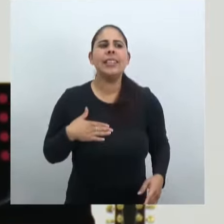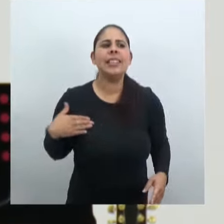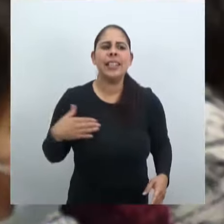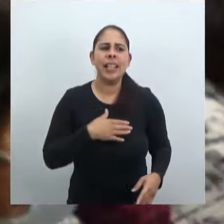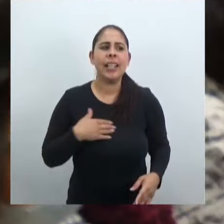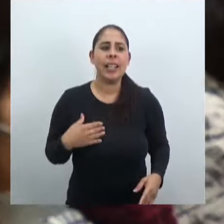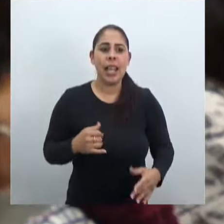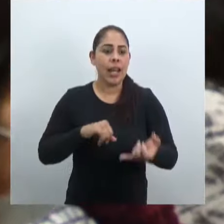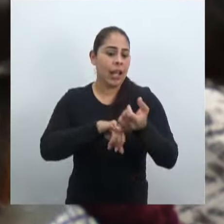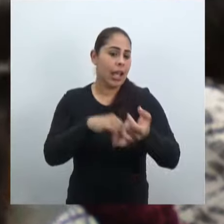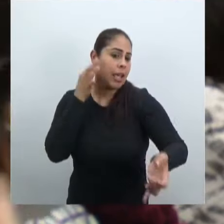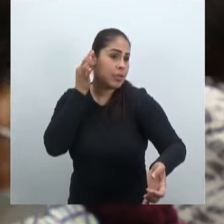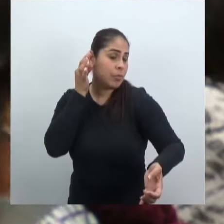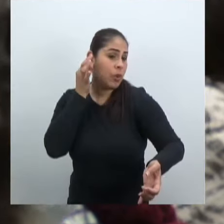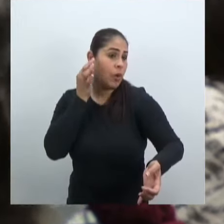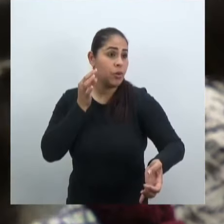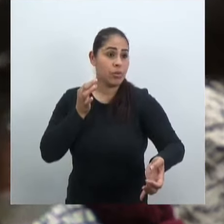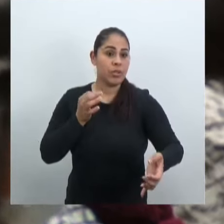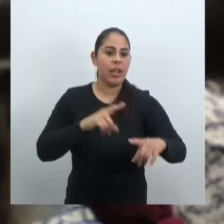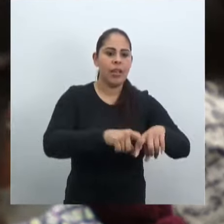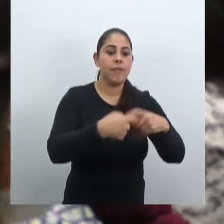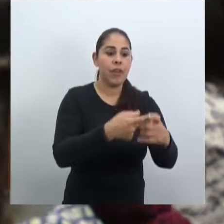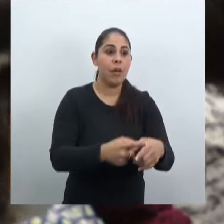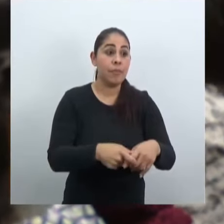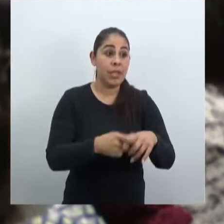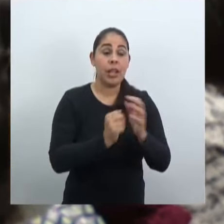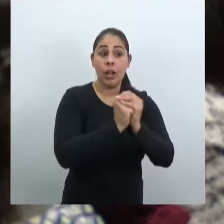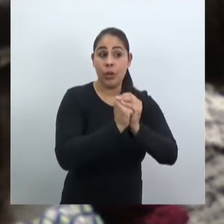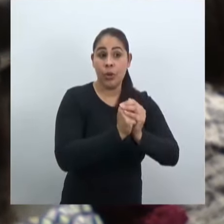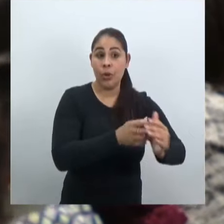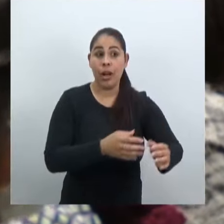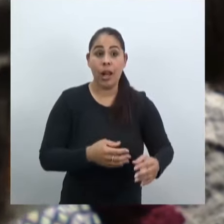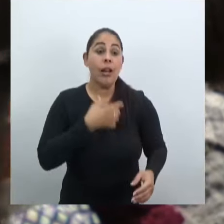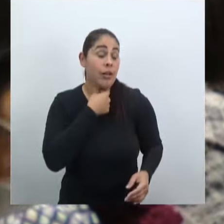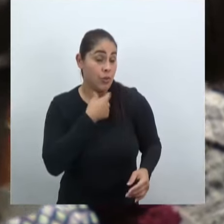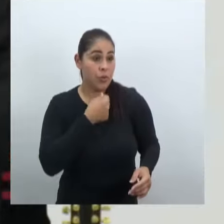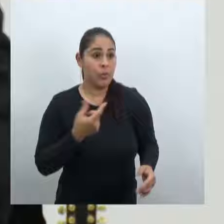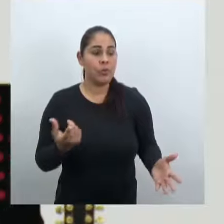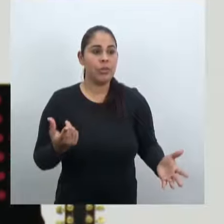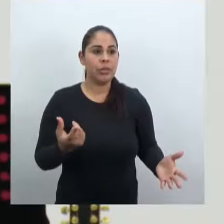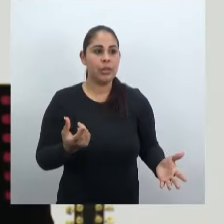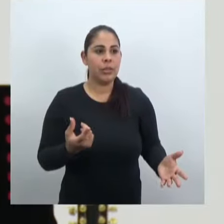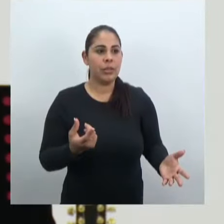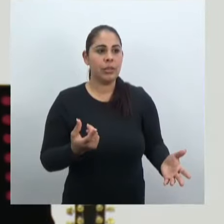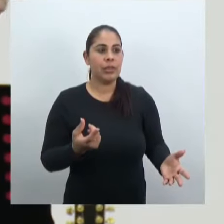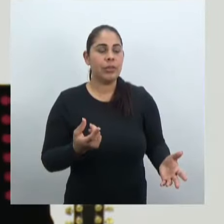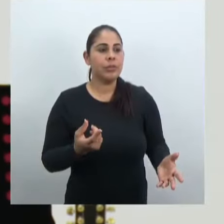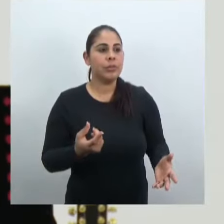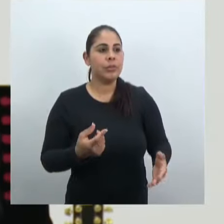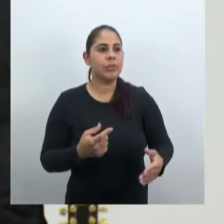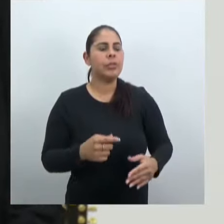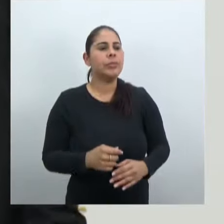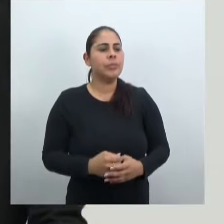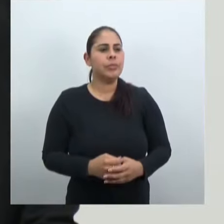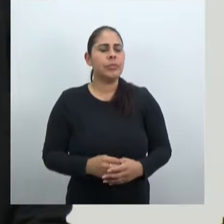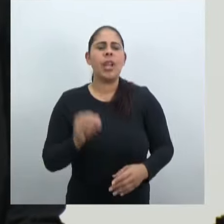no importa de qué trabaja tu esposo, no importa cuánto dinero trae a tu casa. La pregunta no es cuánto pan trae de la tierra,